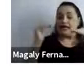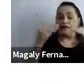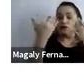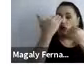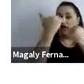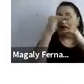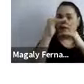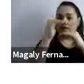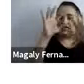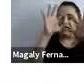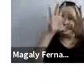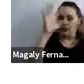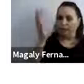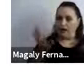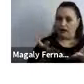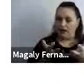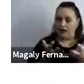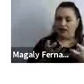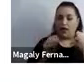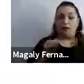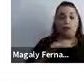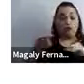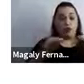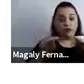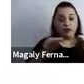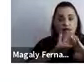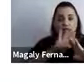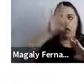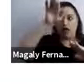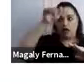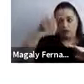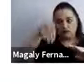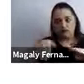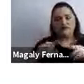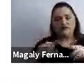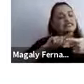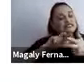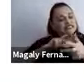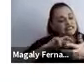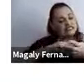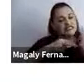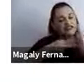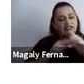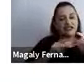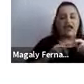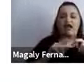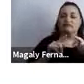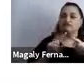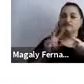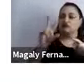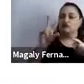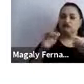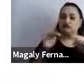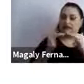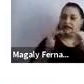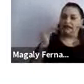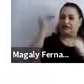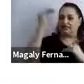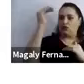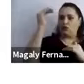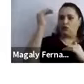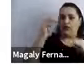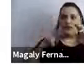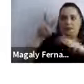planetarios y que haya movilidad dentro de esta curva, que refleja que hay desigualdad de las variables, pero debe estar